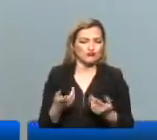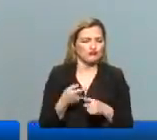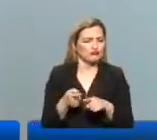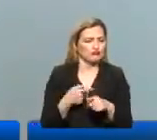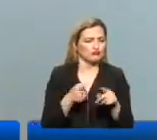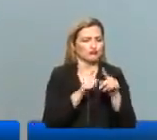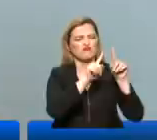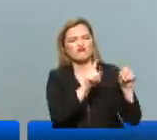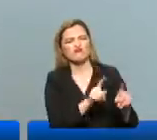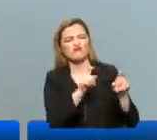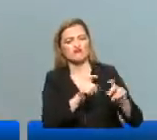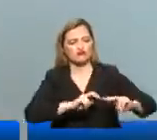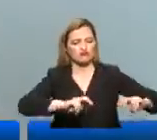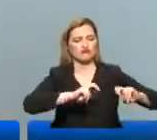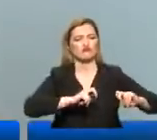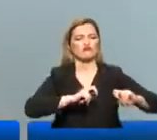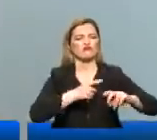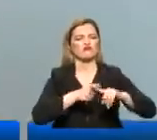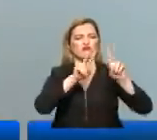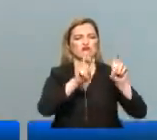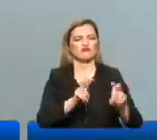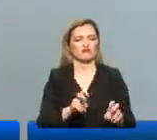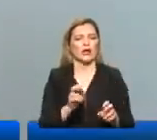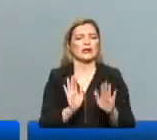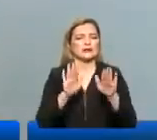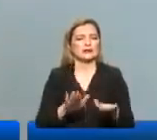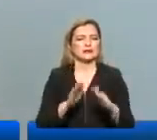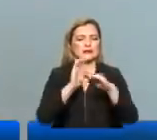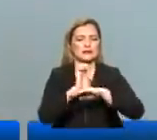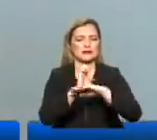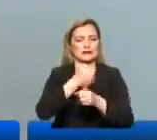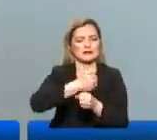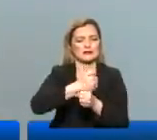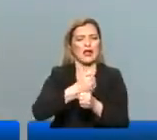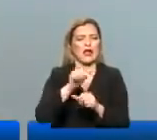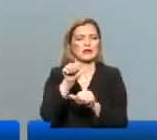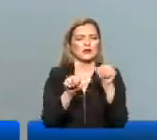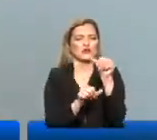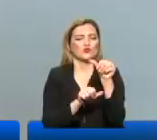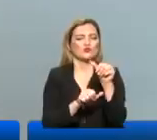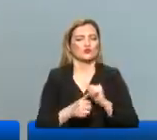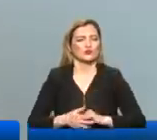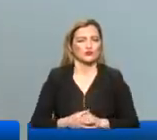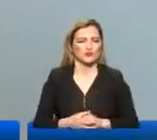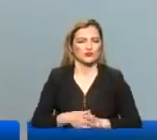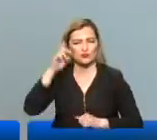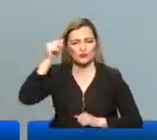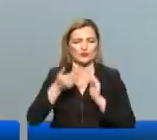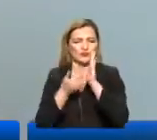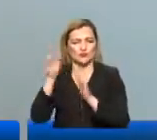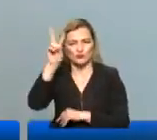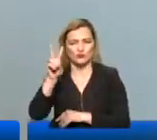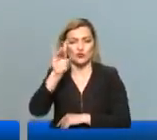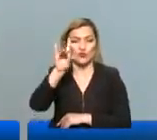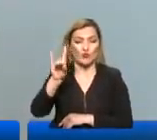diferentes consultorías en algunos campos, y se quedaron a trabajar aquí en el país, y ellos daban asesorías también a gobiernos como